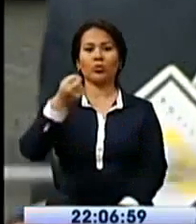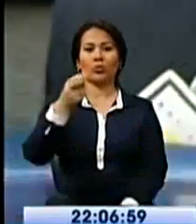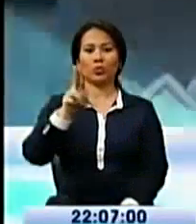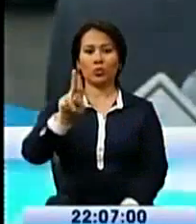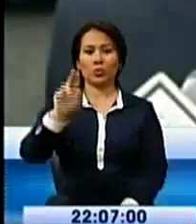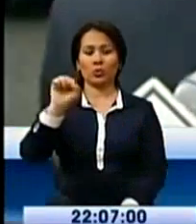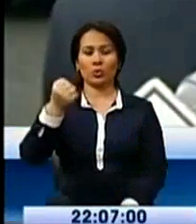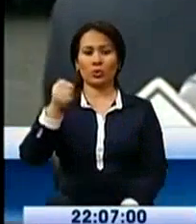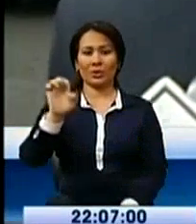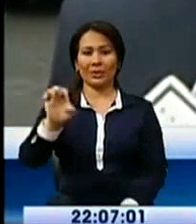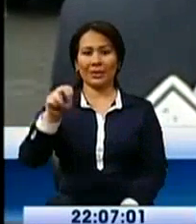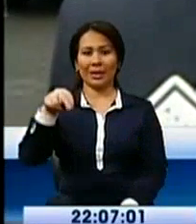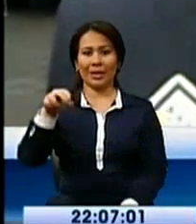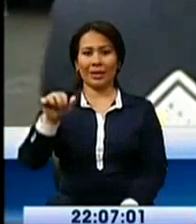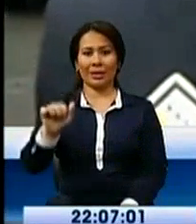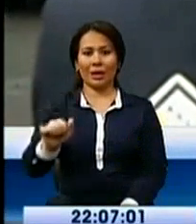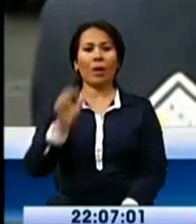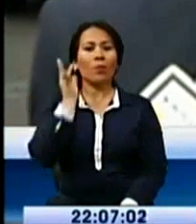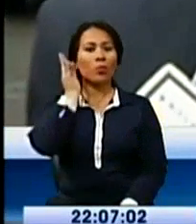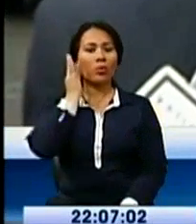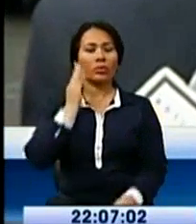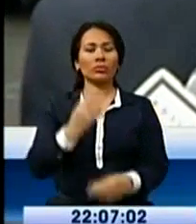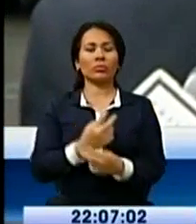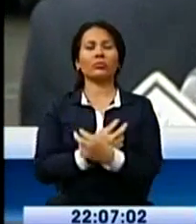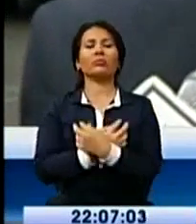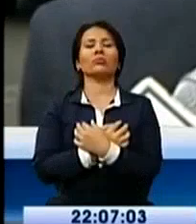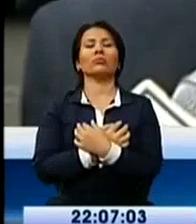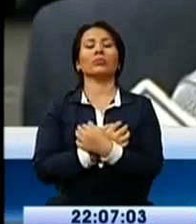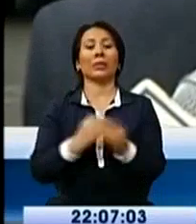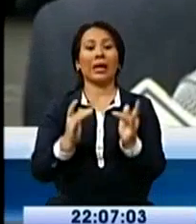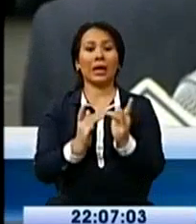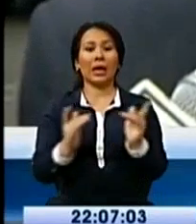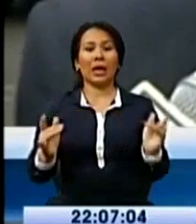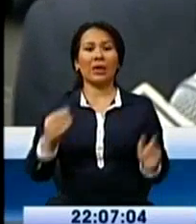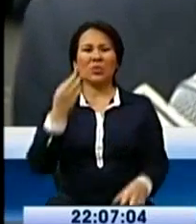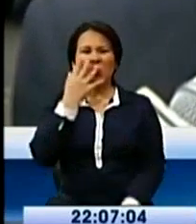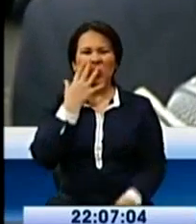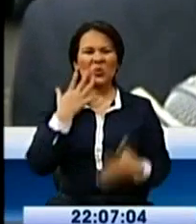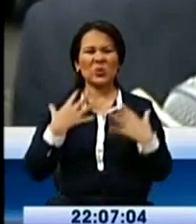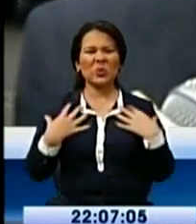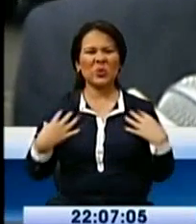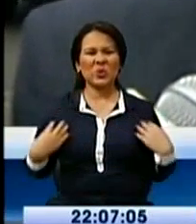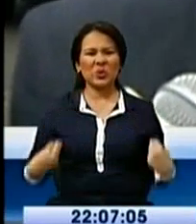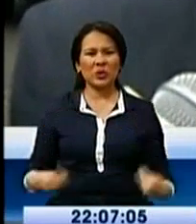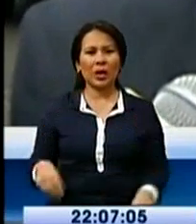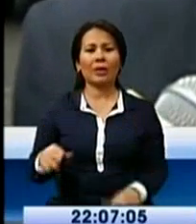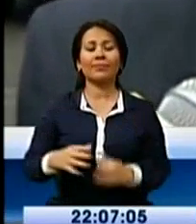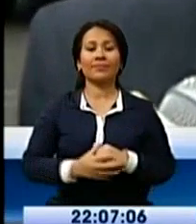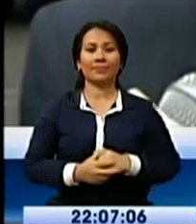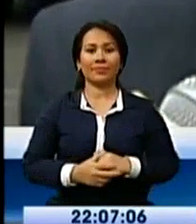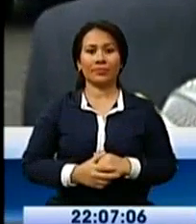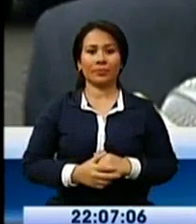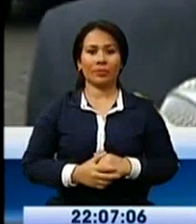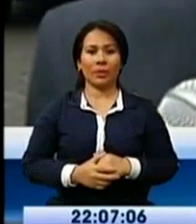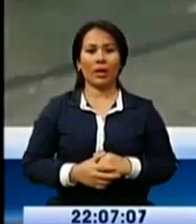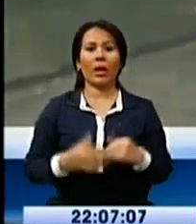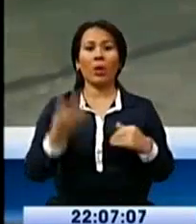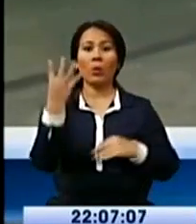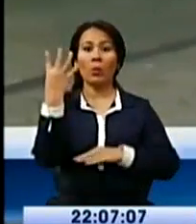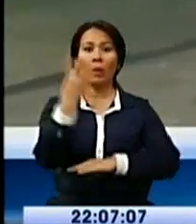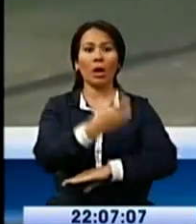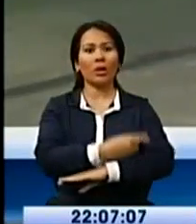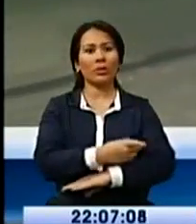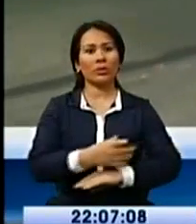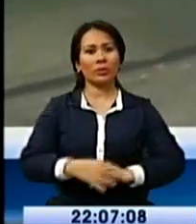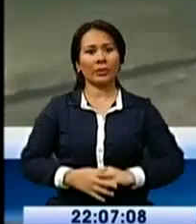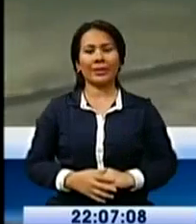La señora se encuentra en la cama con un estado de descomposición, pues, siquiera de unos 4 días. Pero